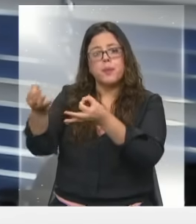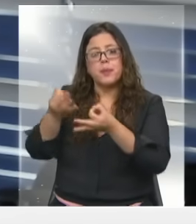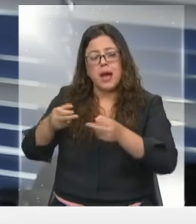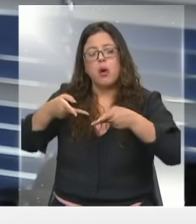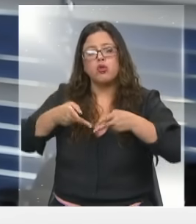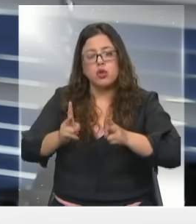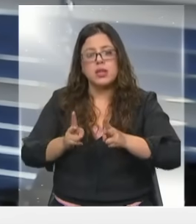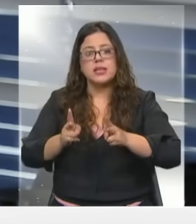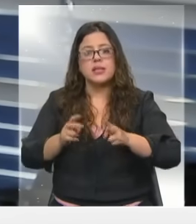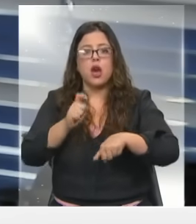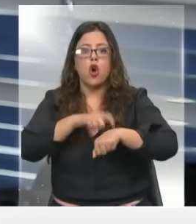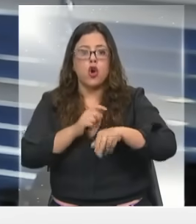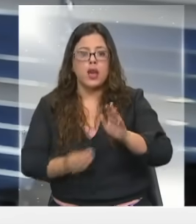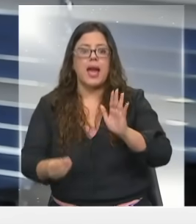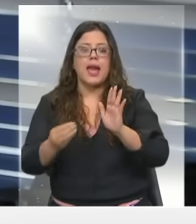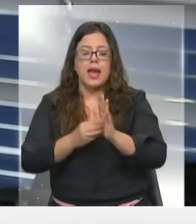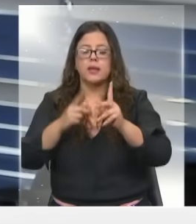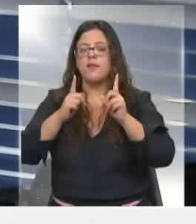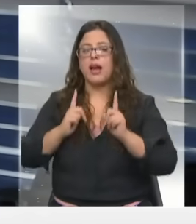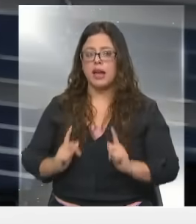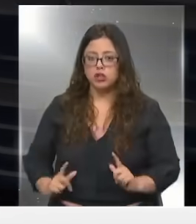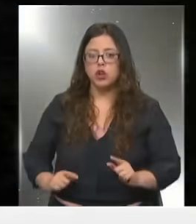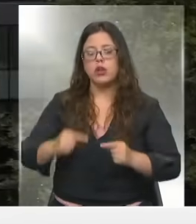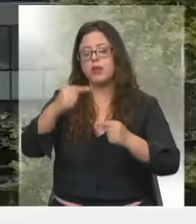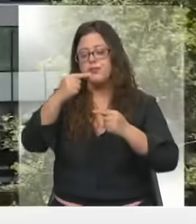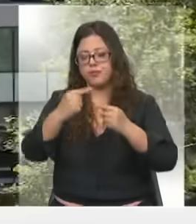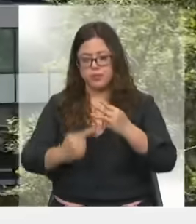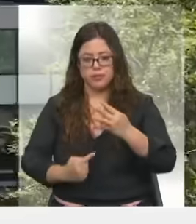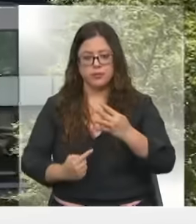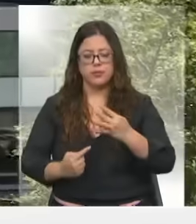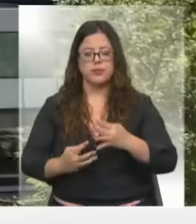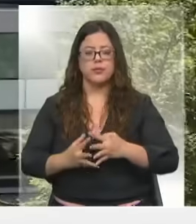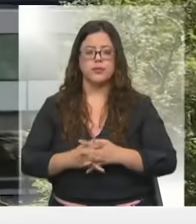autoriza sus horas extras, sus vacaciones, etc.